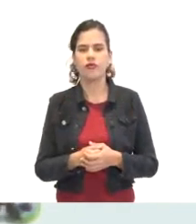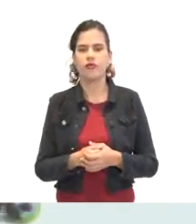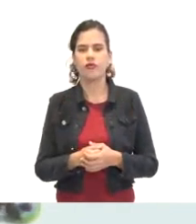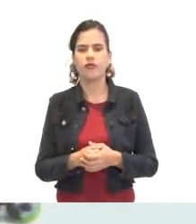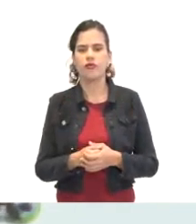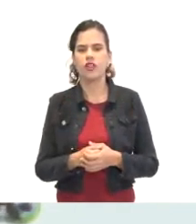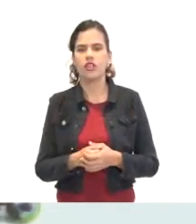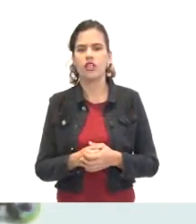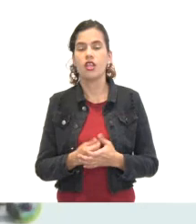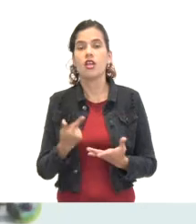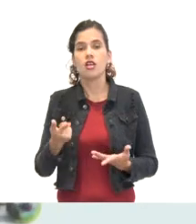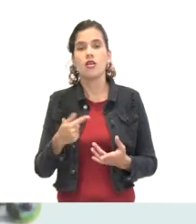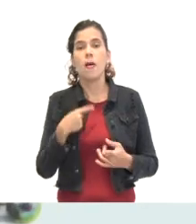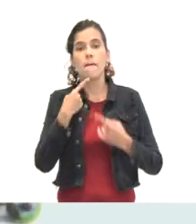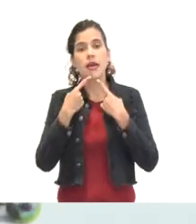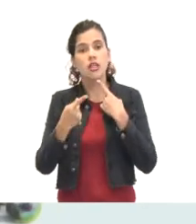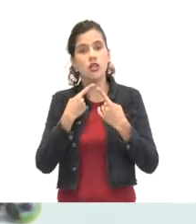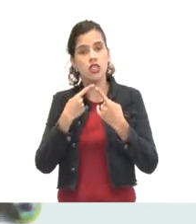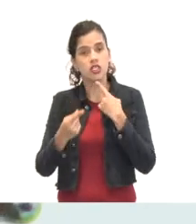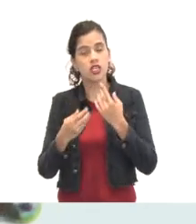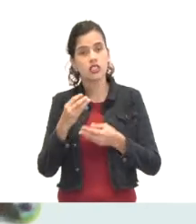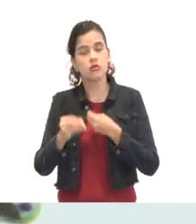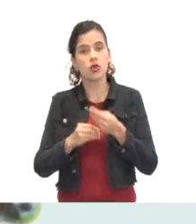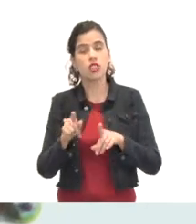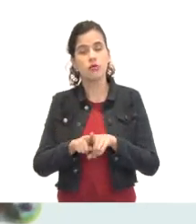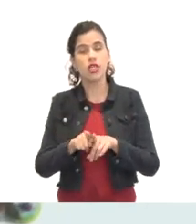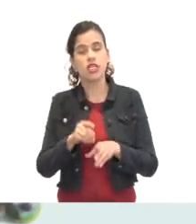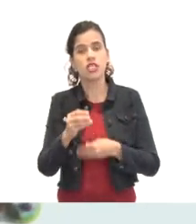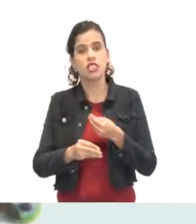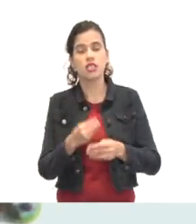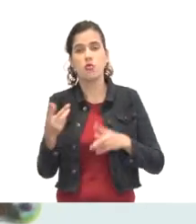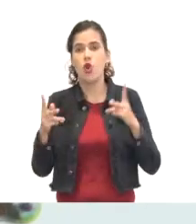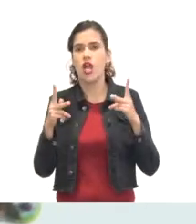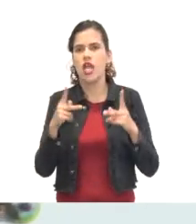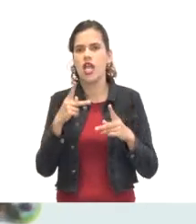nos volvimos también periodistas y realizamos